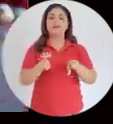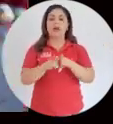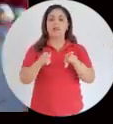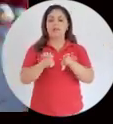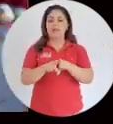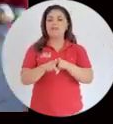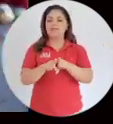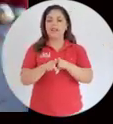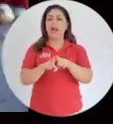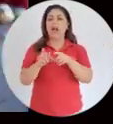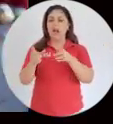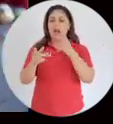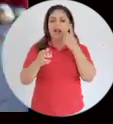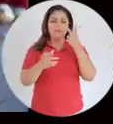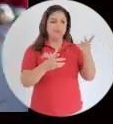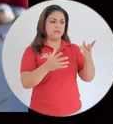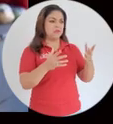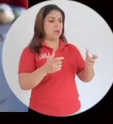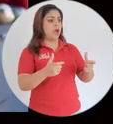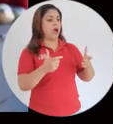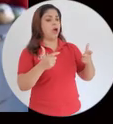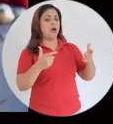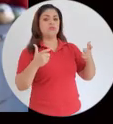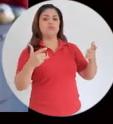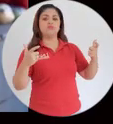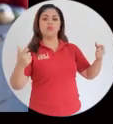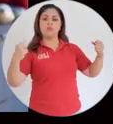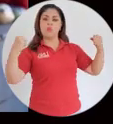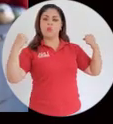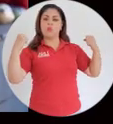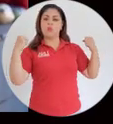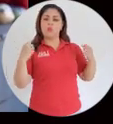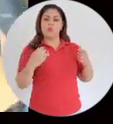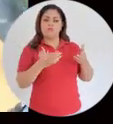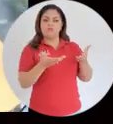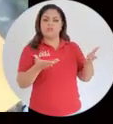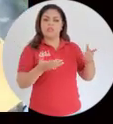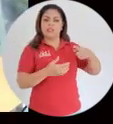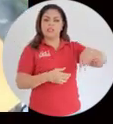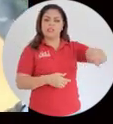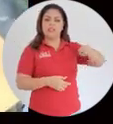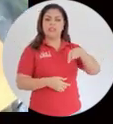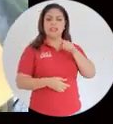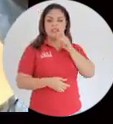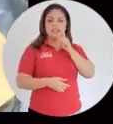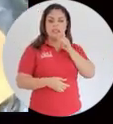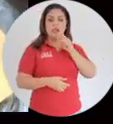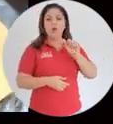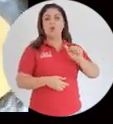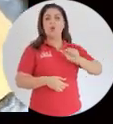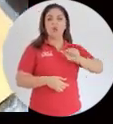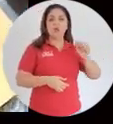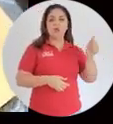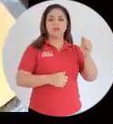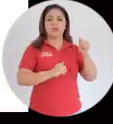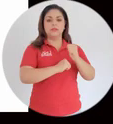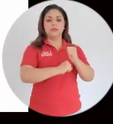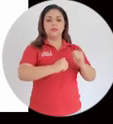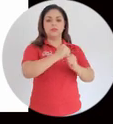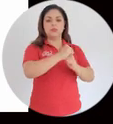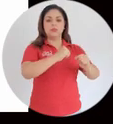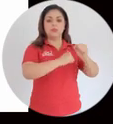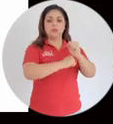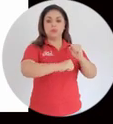el enriquecimiento y el empoderamiento, ¿verdad?, de estructuras alternativas que